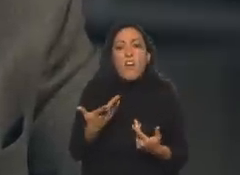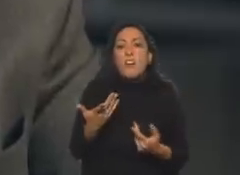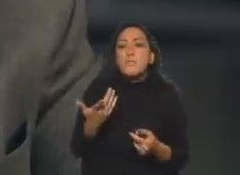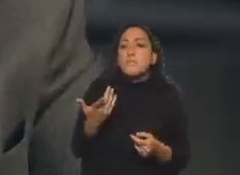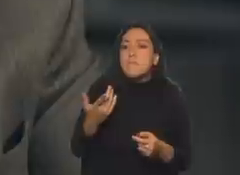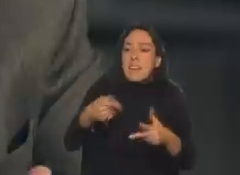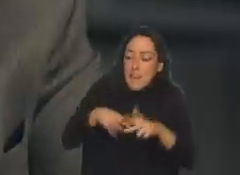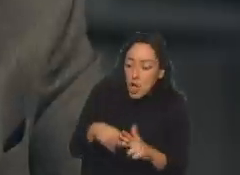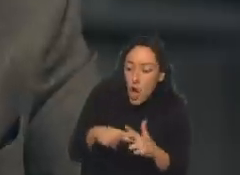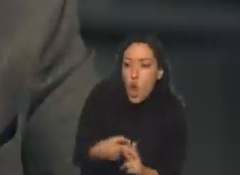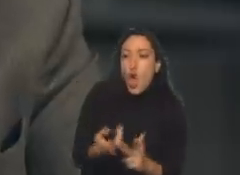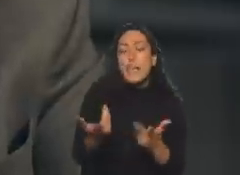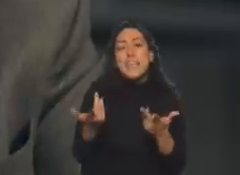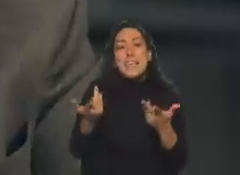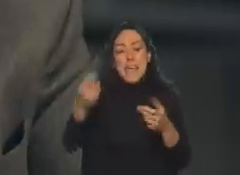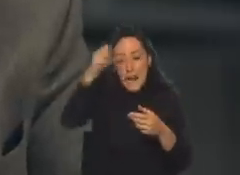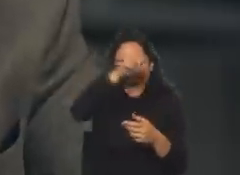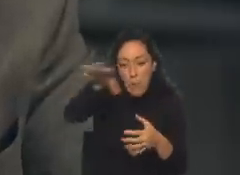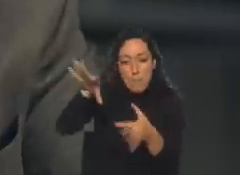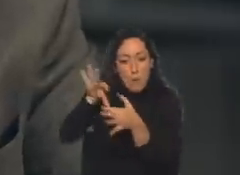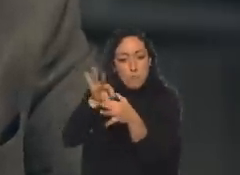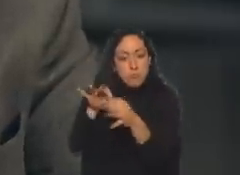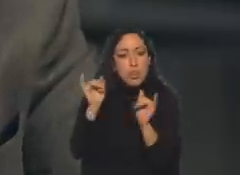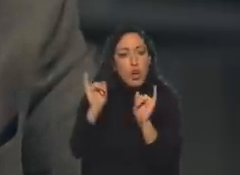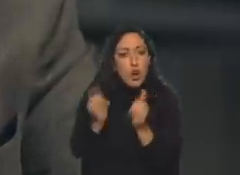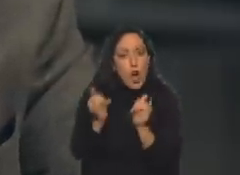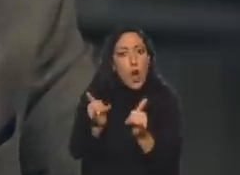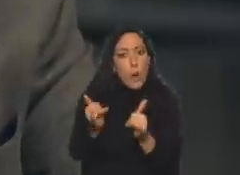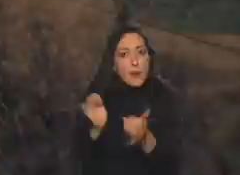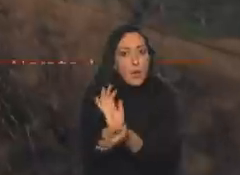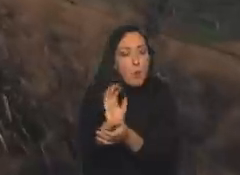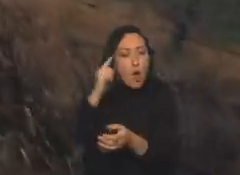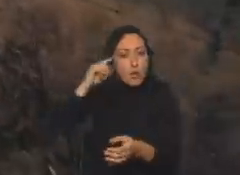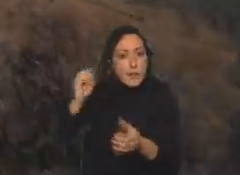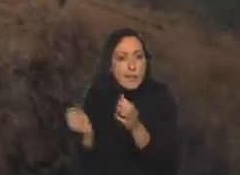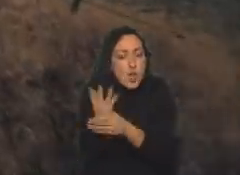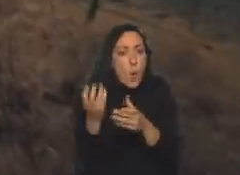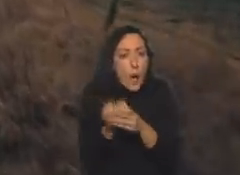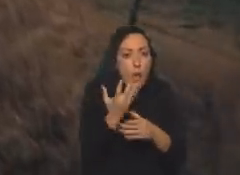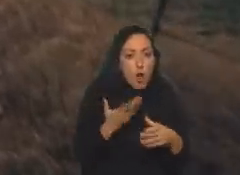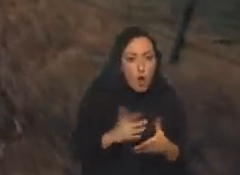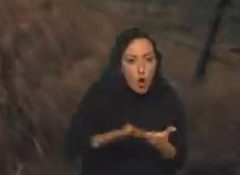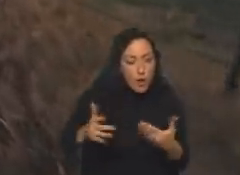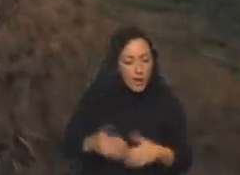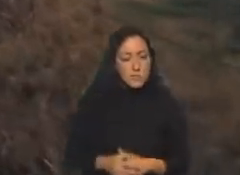de tecnología en el campo, tecnología que es innovadora, ¿no?